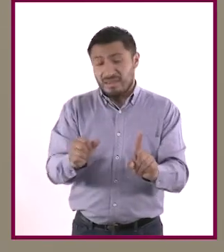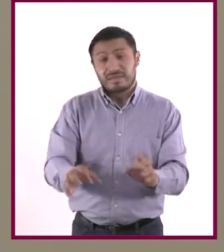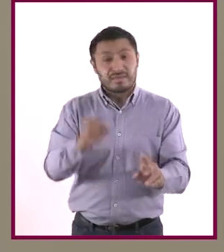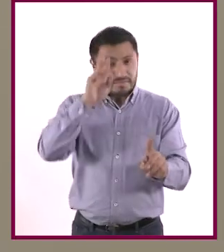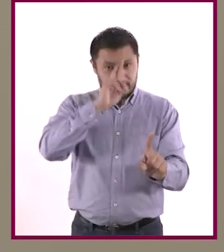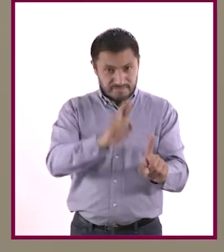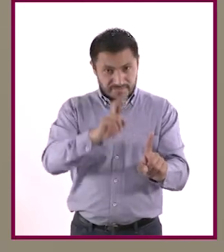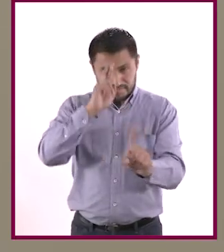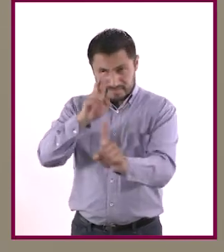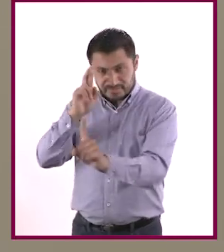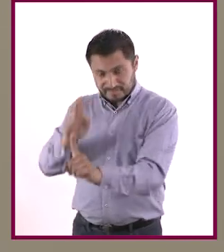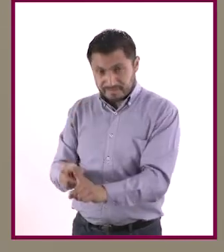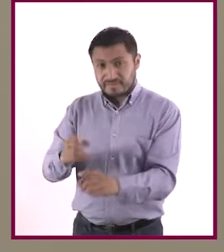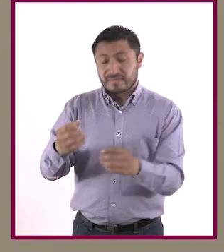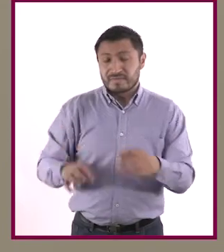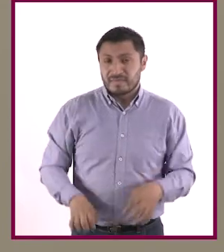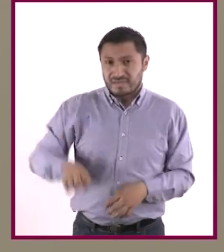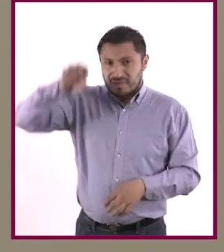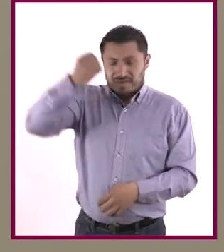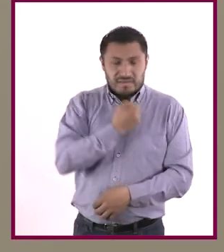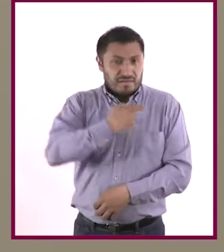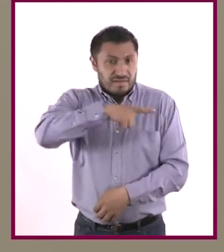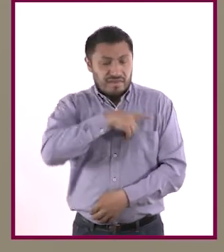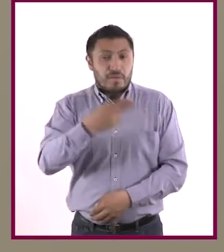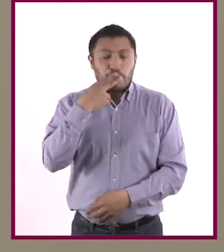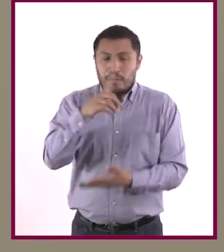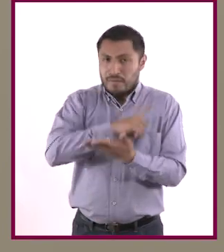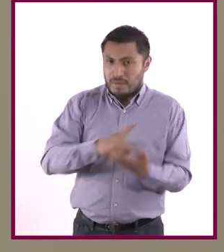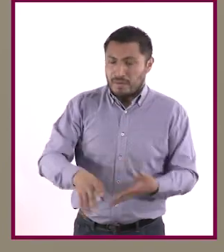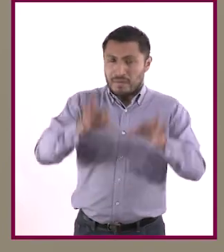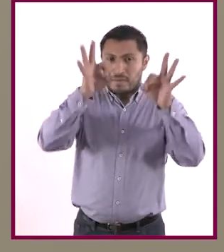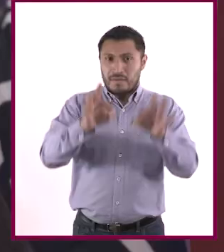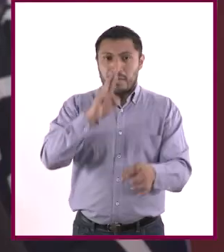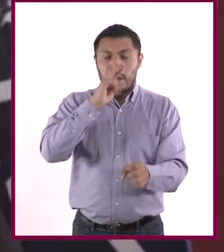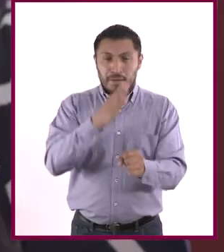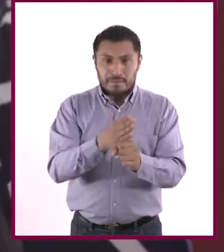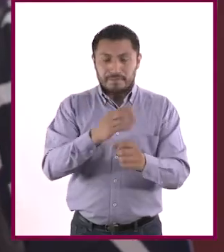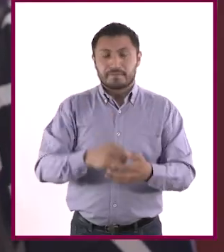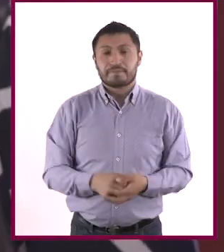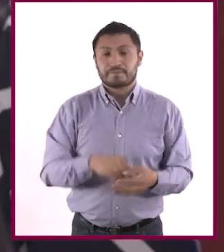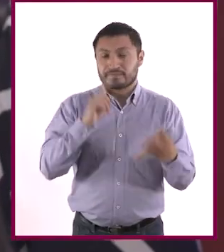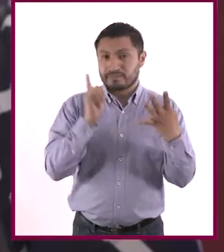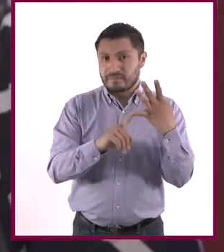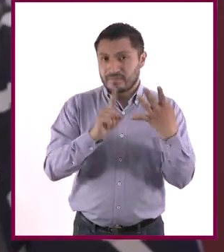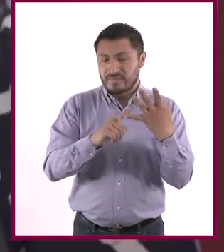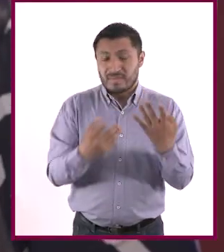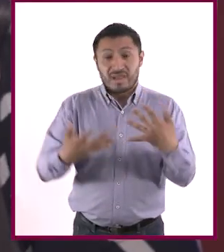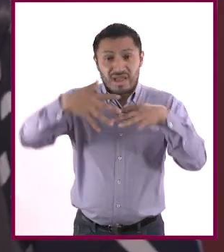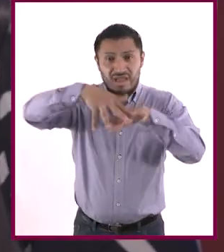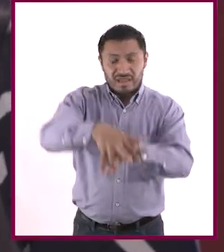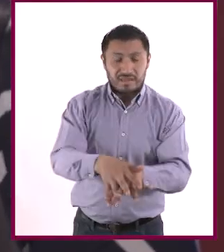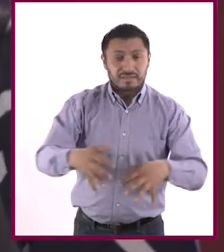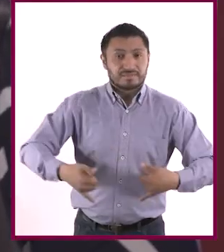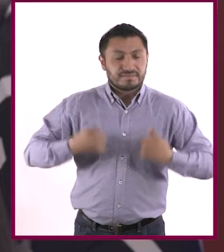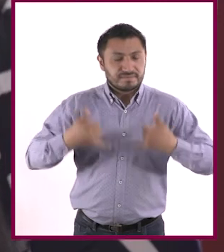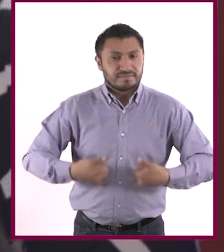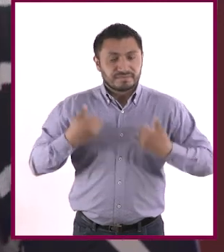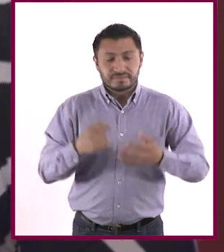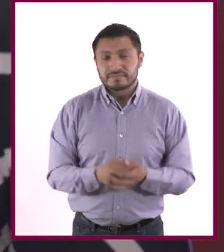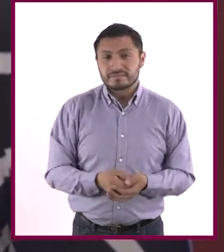podrán crecer de manera saludable y ejercer sus derechos en forma responsable. 4. Integremos a las y los